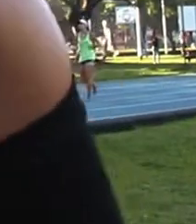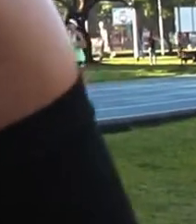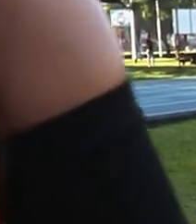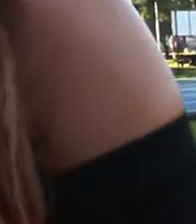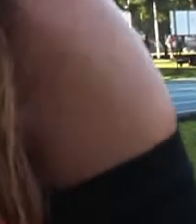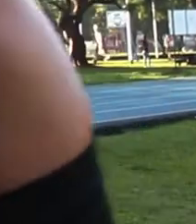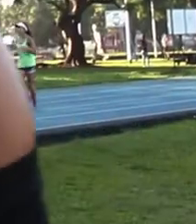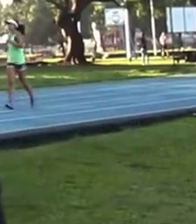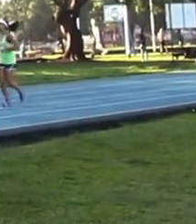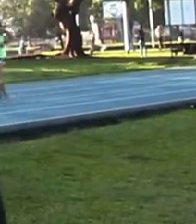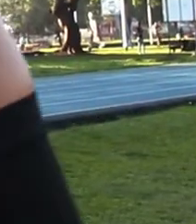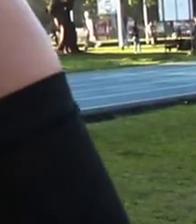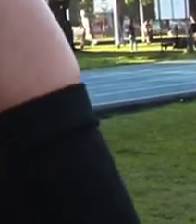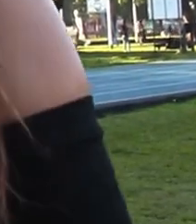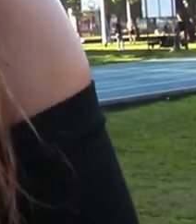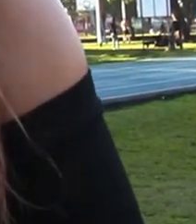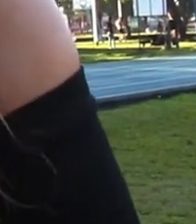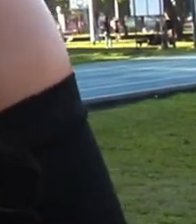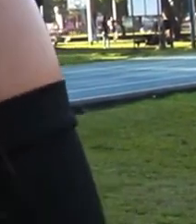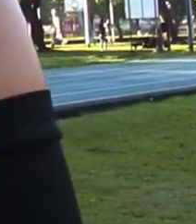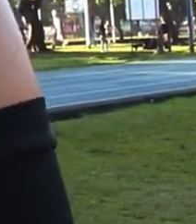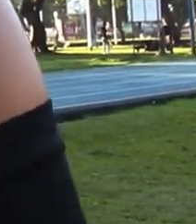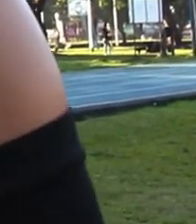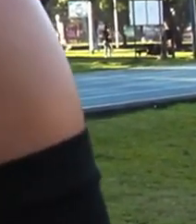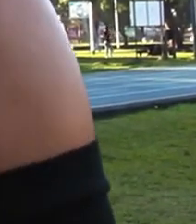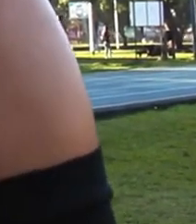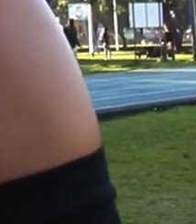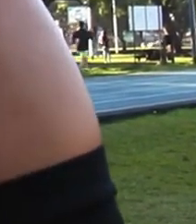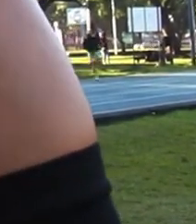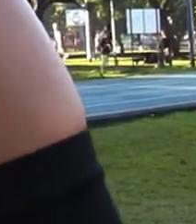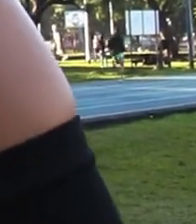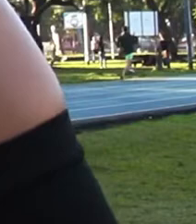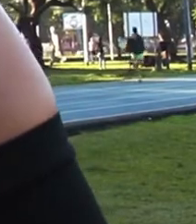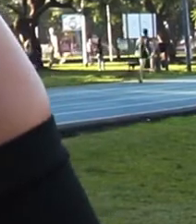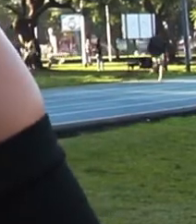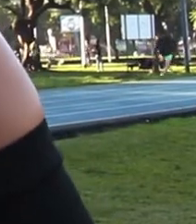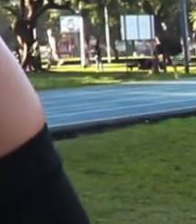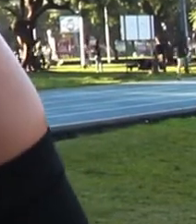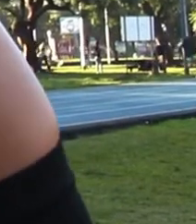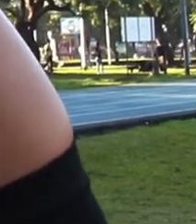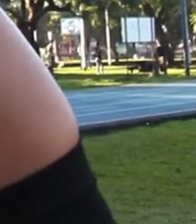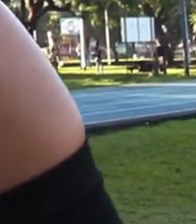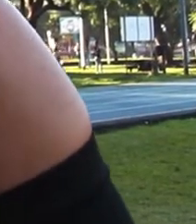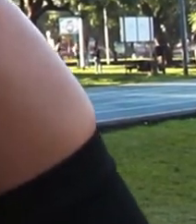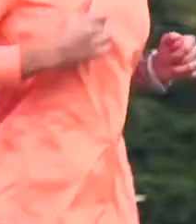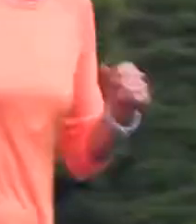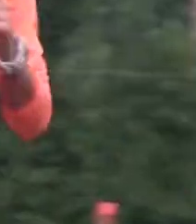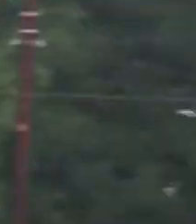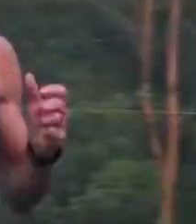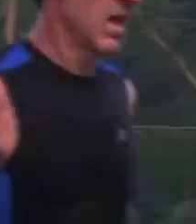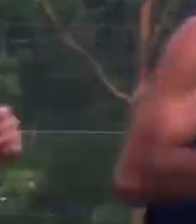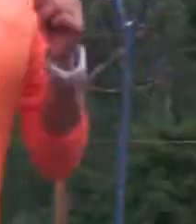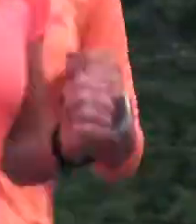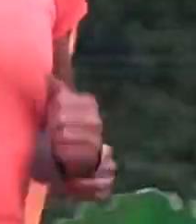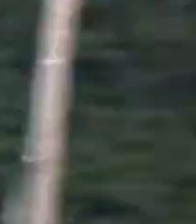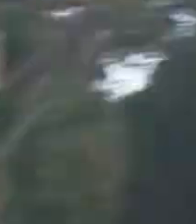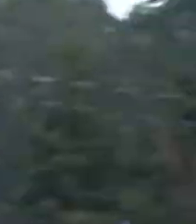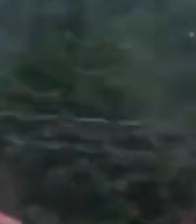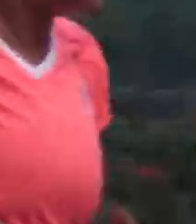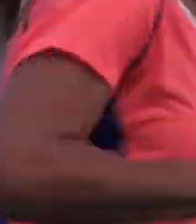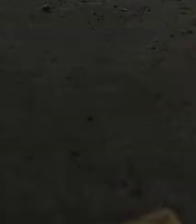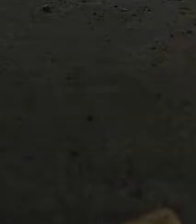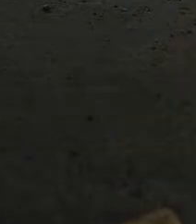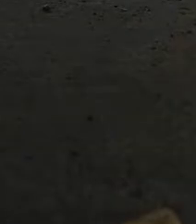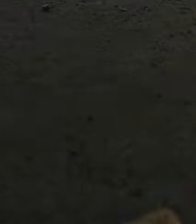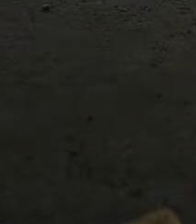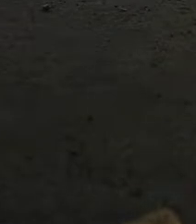literalmente, era un camicorre ahí, ¿verdad? Las rodillas me dolían miles, o sea, era demasiado el sobrepeso. Por lo